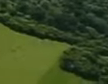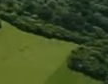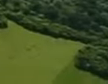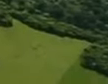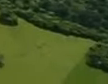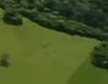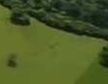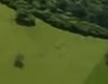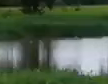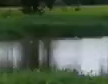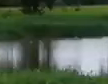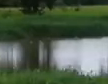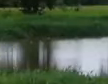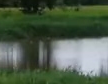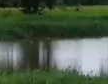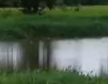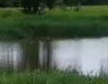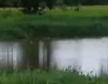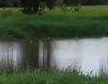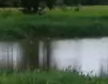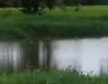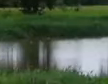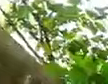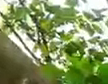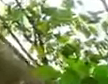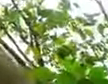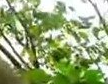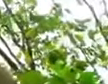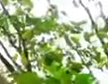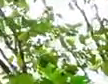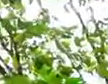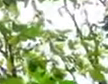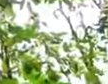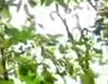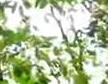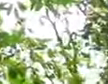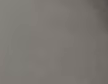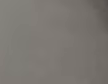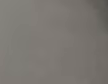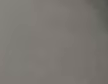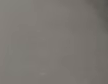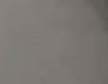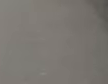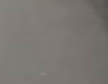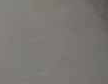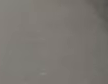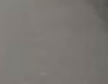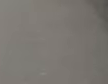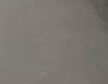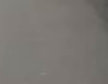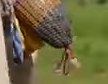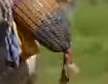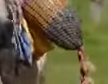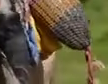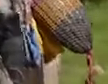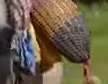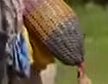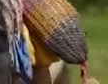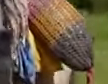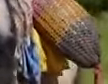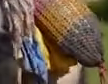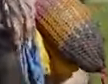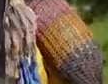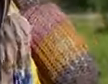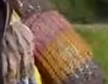Sangre casa dale, gloria inmortal, eres el sendero de la libertad.